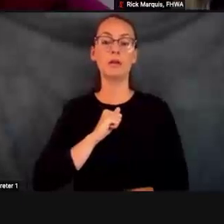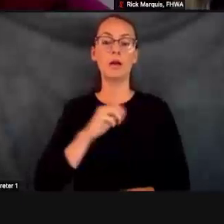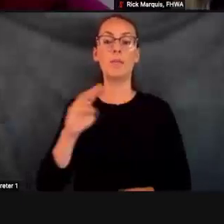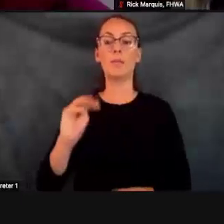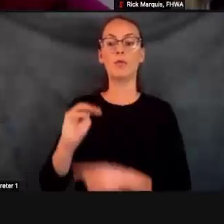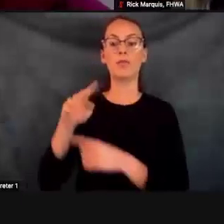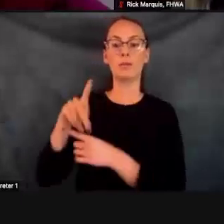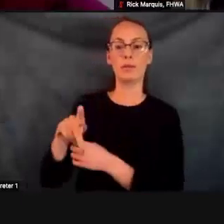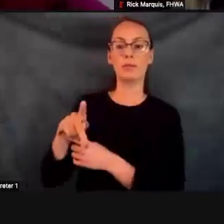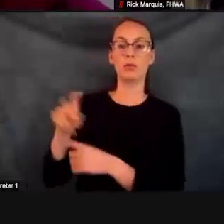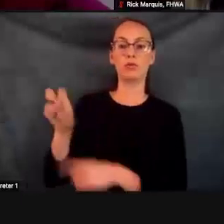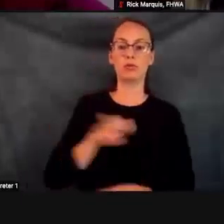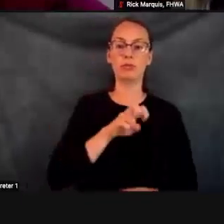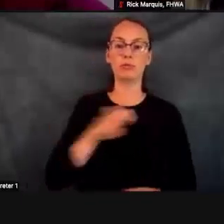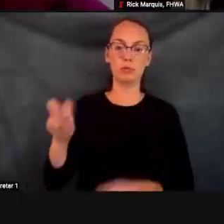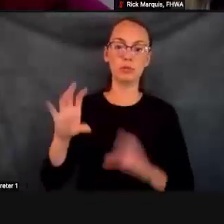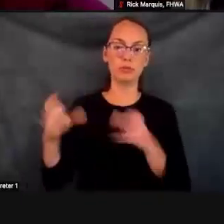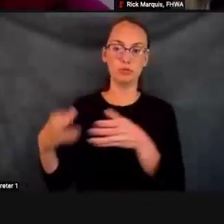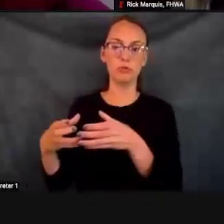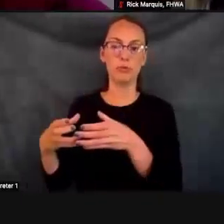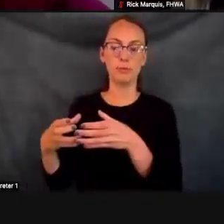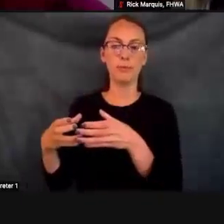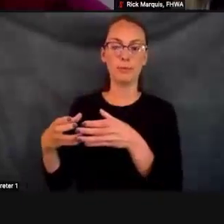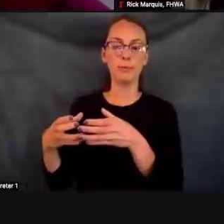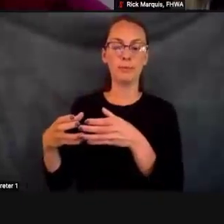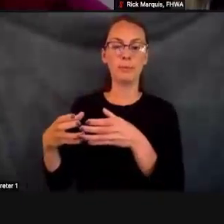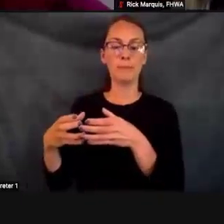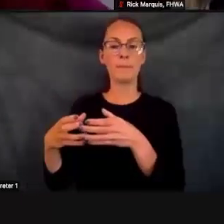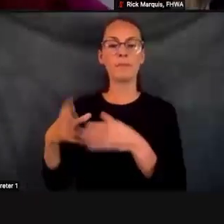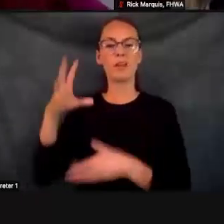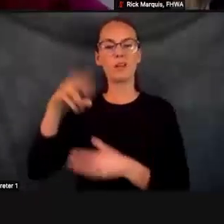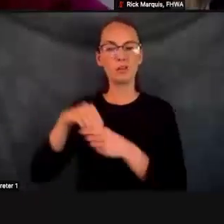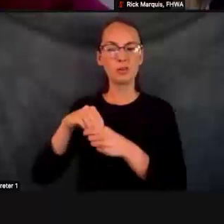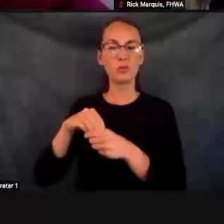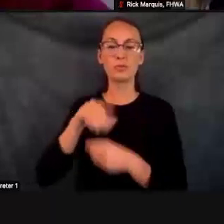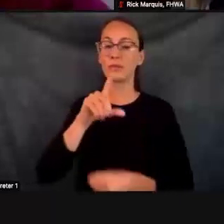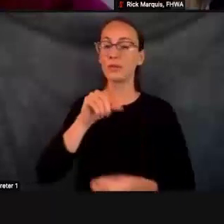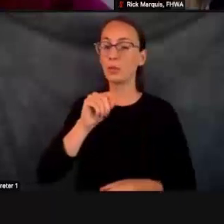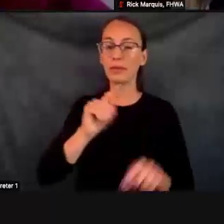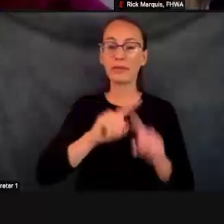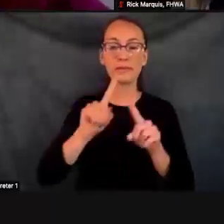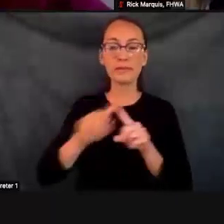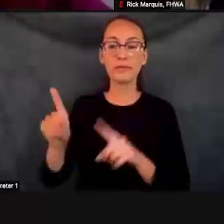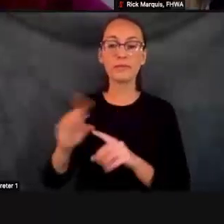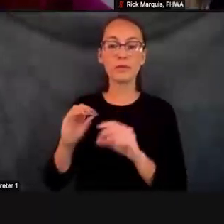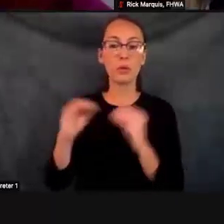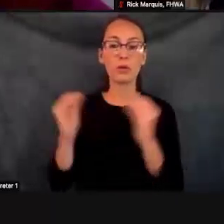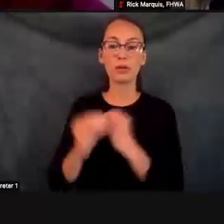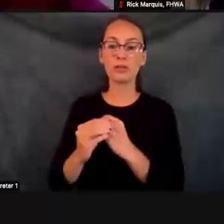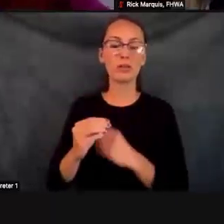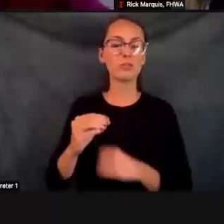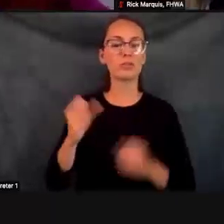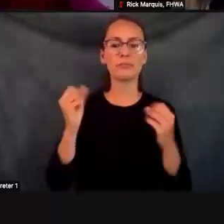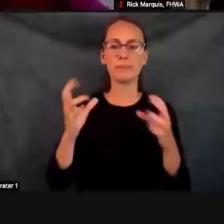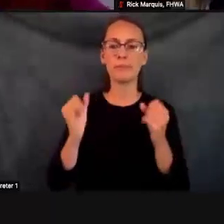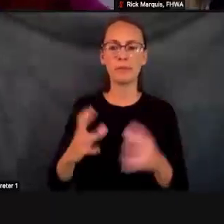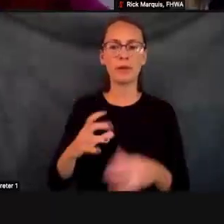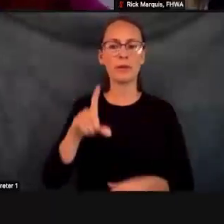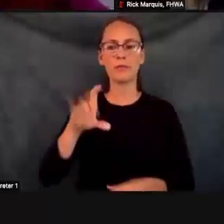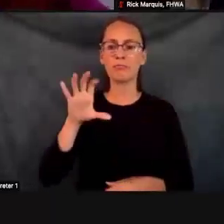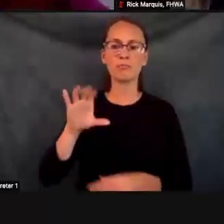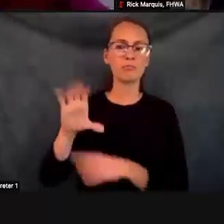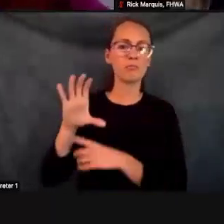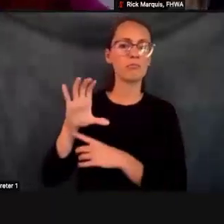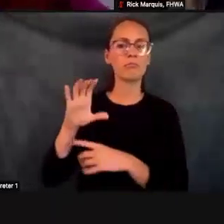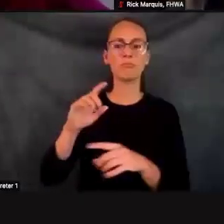Soy el coordinador de Moving People y su coalición de transporte, que incluye 20 organizaciones